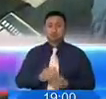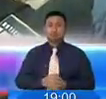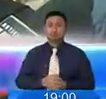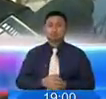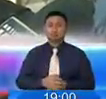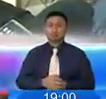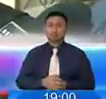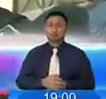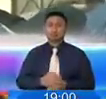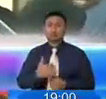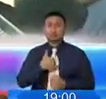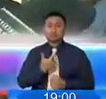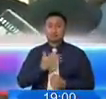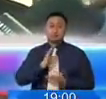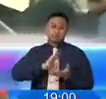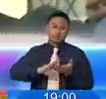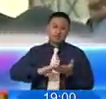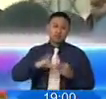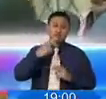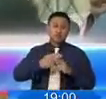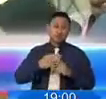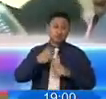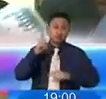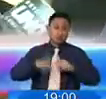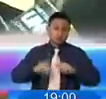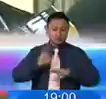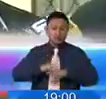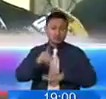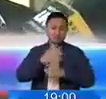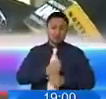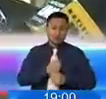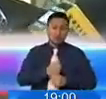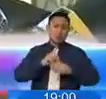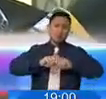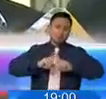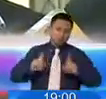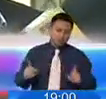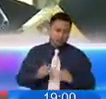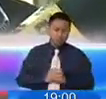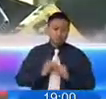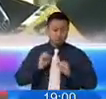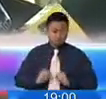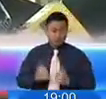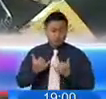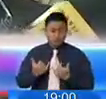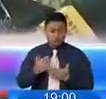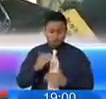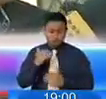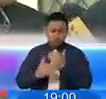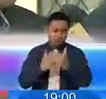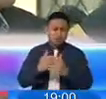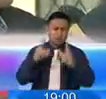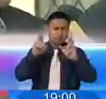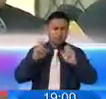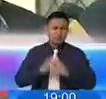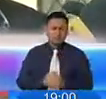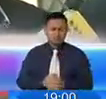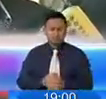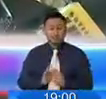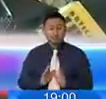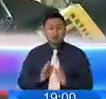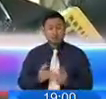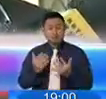voy a poder indicar los nombres por seguridad, pero sin embargo sí se avanzó bastante en ese tema y esperamos